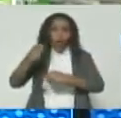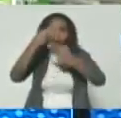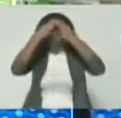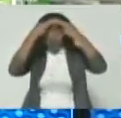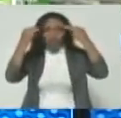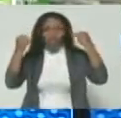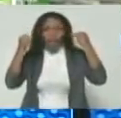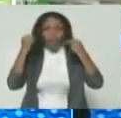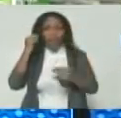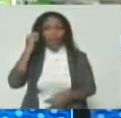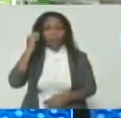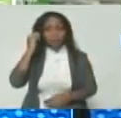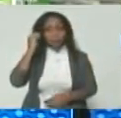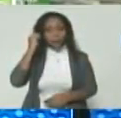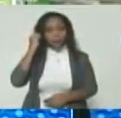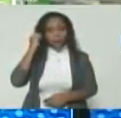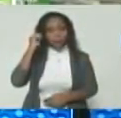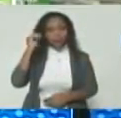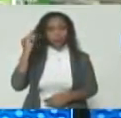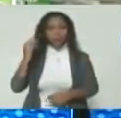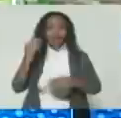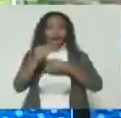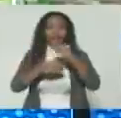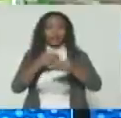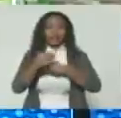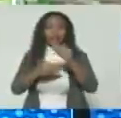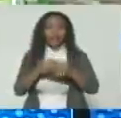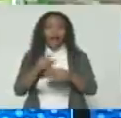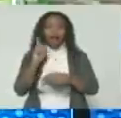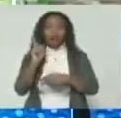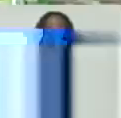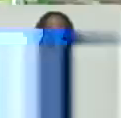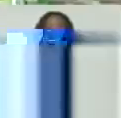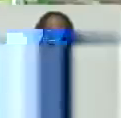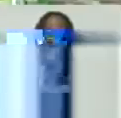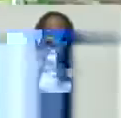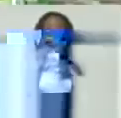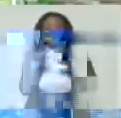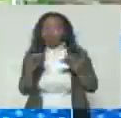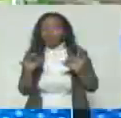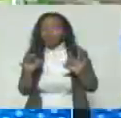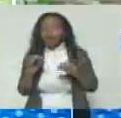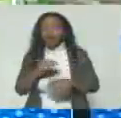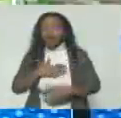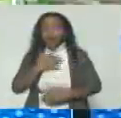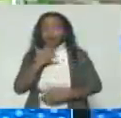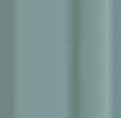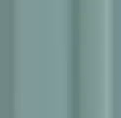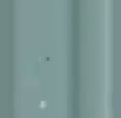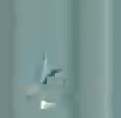inocente, que trascendía a su simple diligencia, pudiéramos decir.